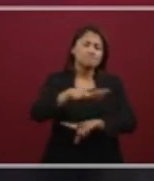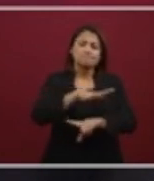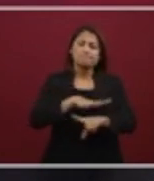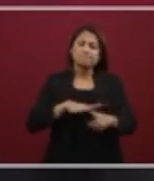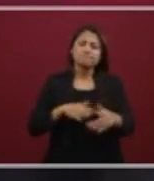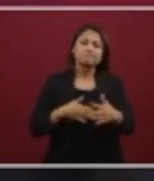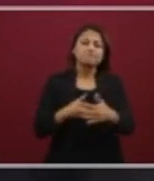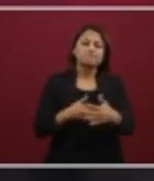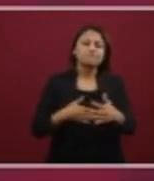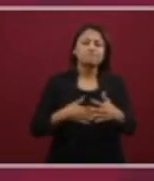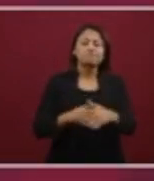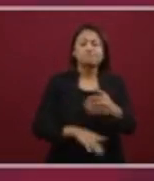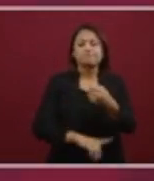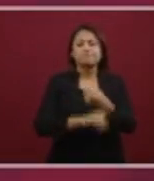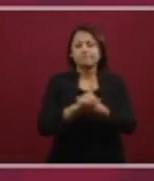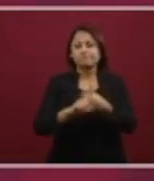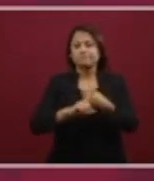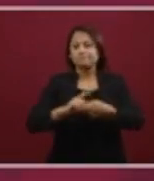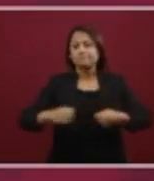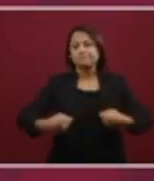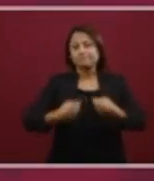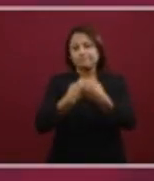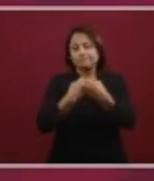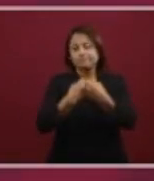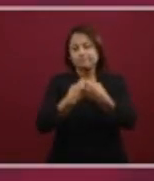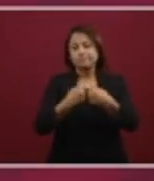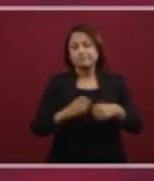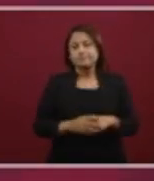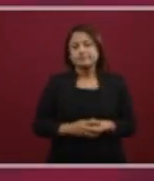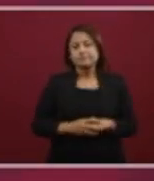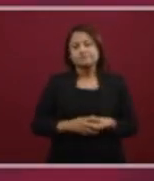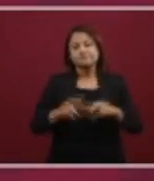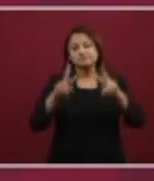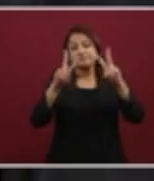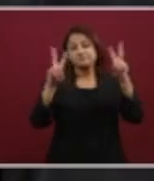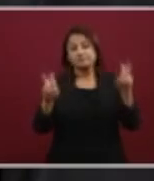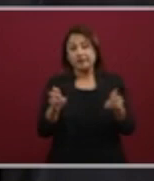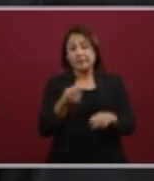de todo lo que tiene que ver con la salud.